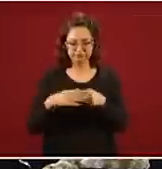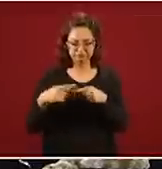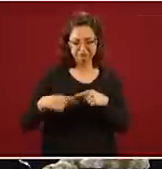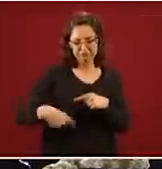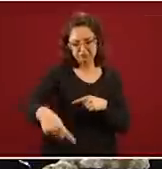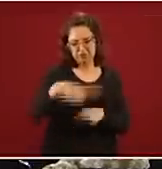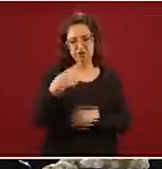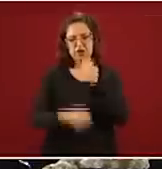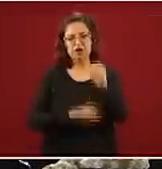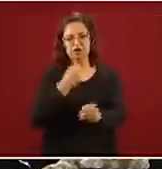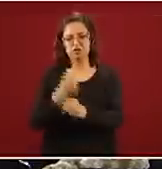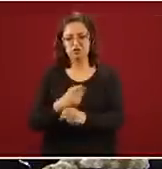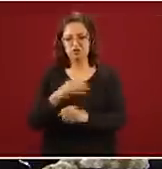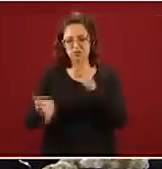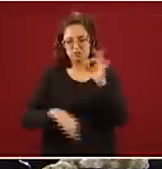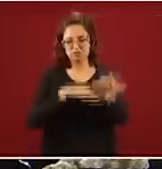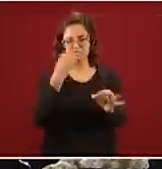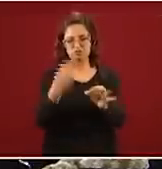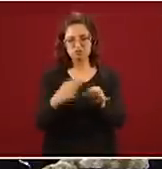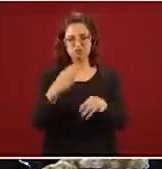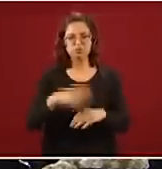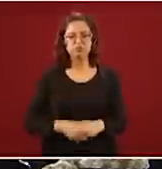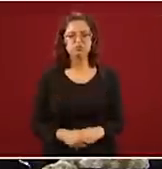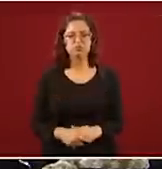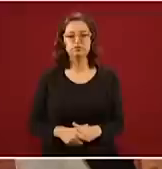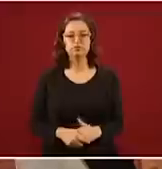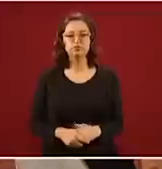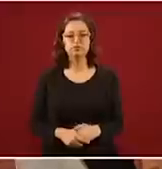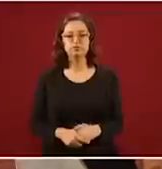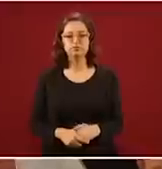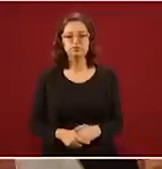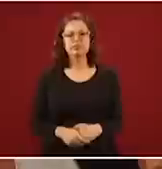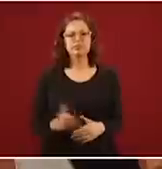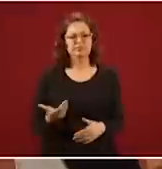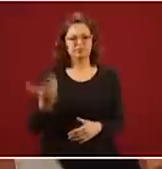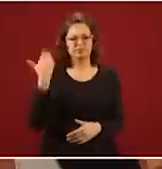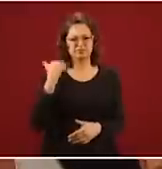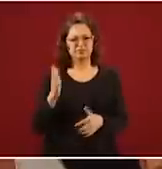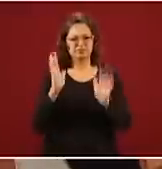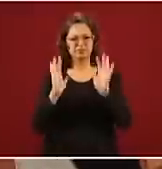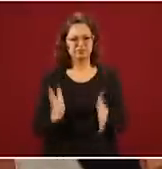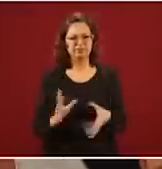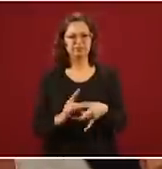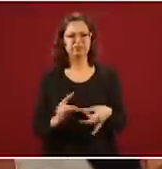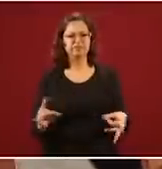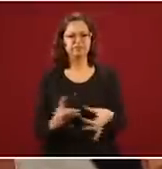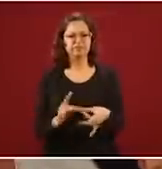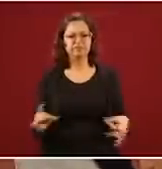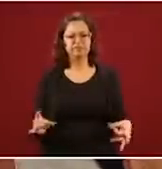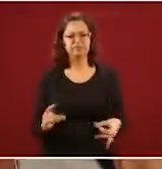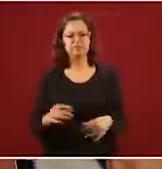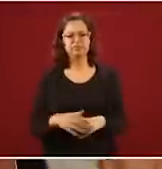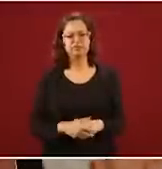año. ¿Saben cuántos años ya? Yo se los había explicado. Sin